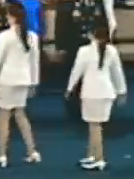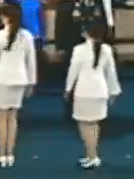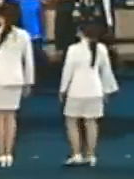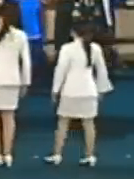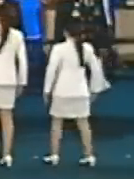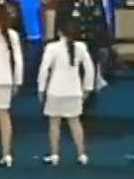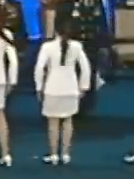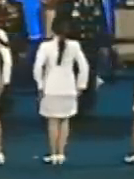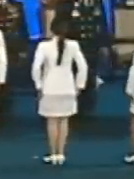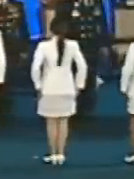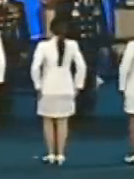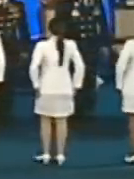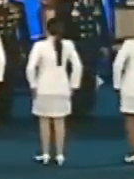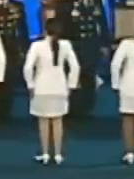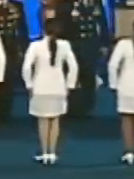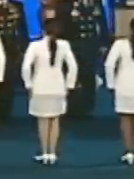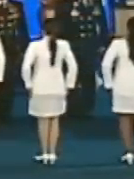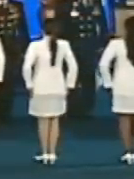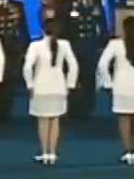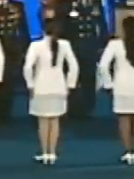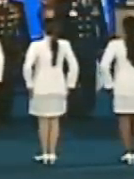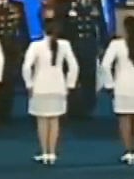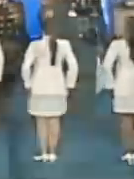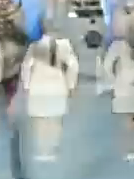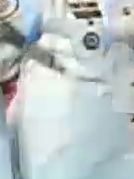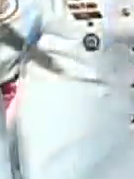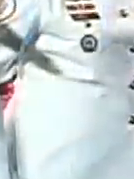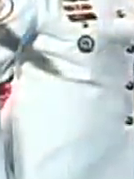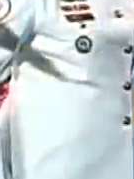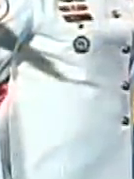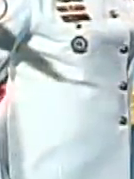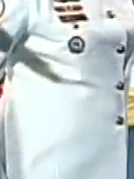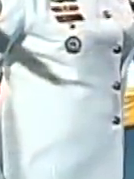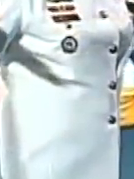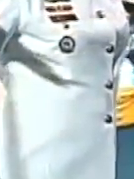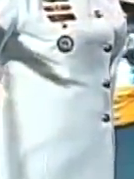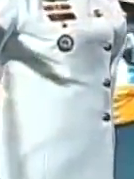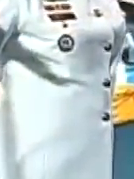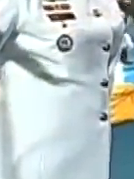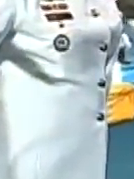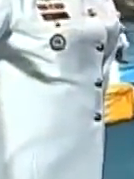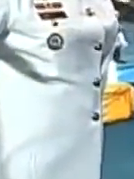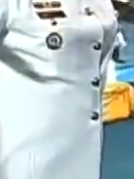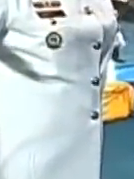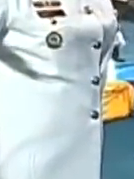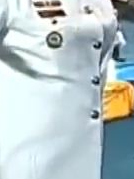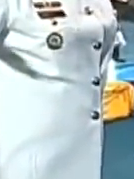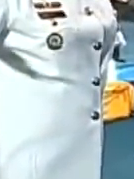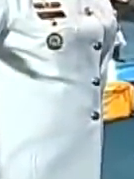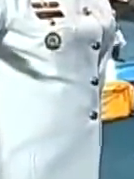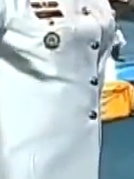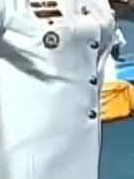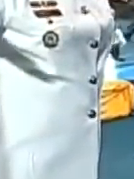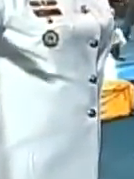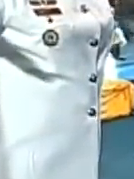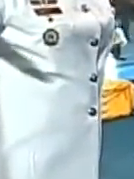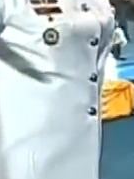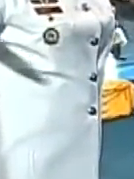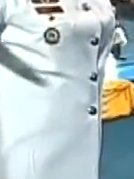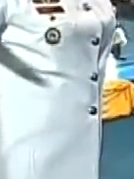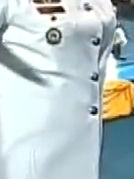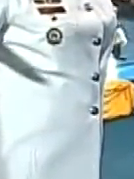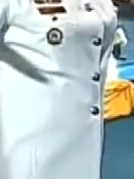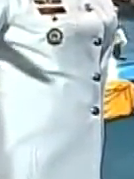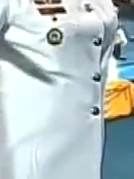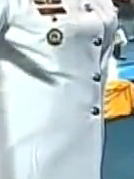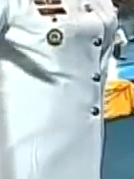Es la fuerza heredera de las glorias de los libertadores de América para sostener la batalla de resistencia. Buenas tardes, mi comandante jefe. Permiso para recibir el